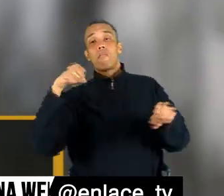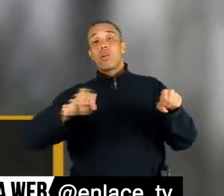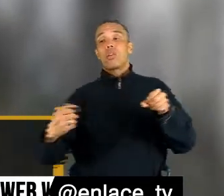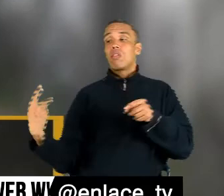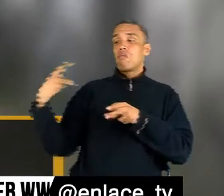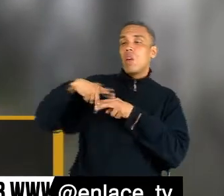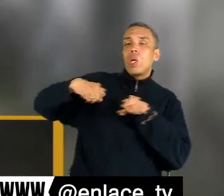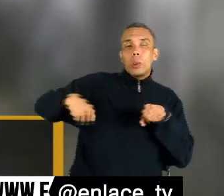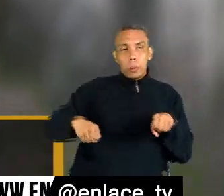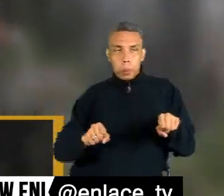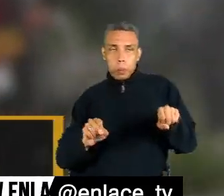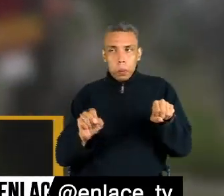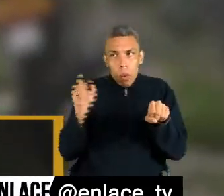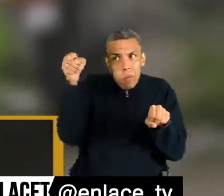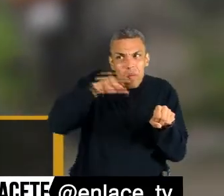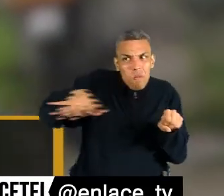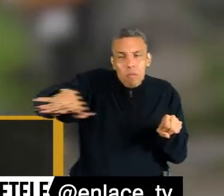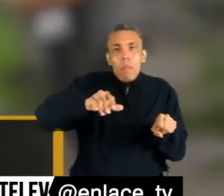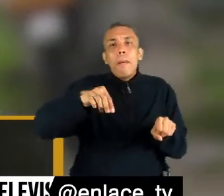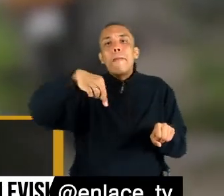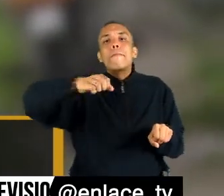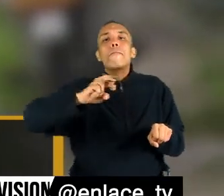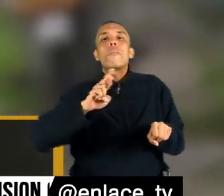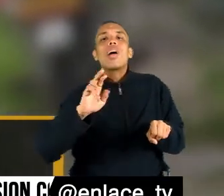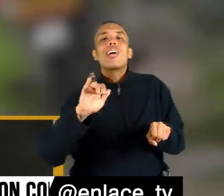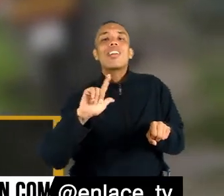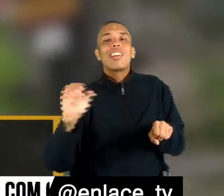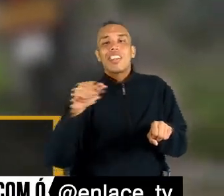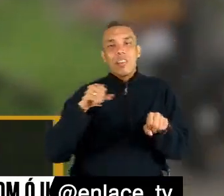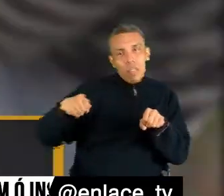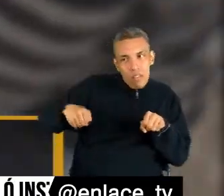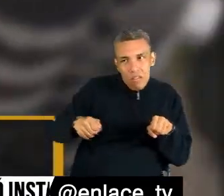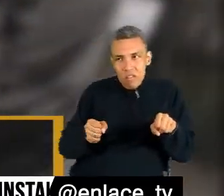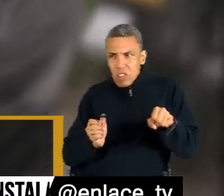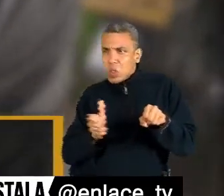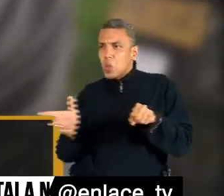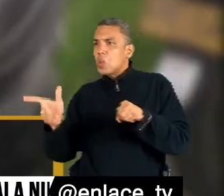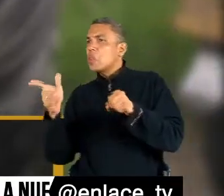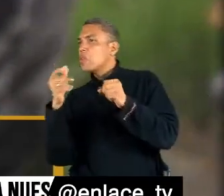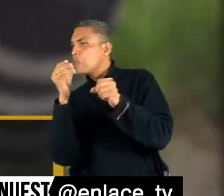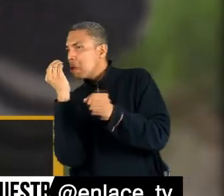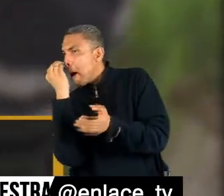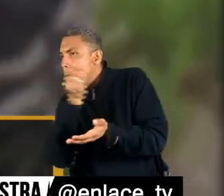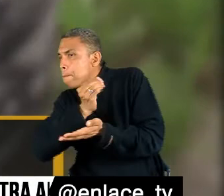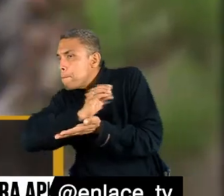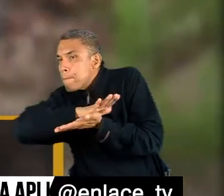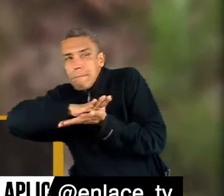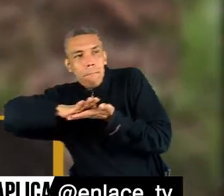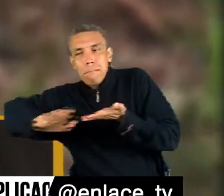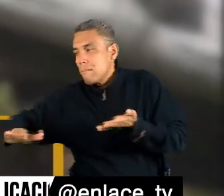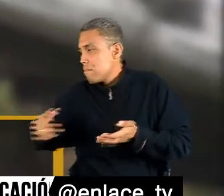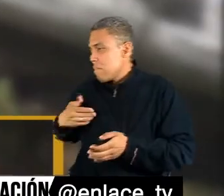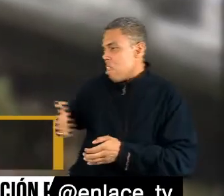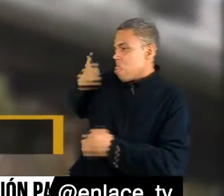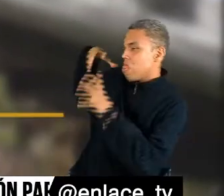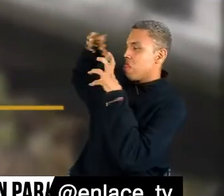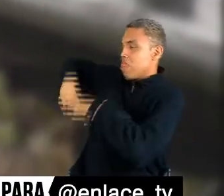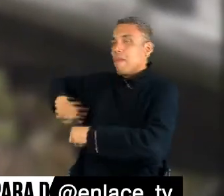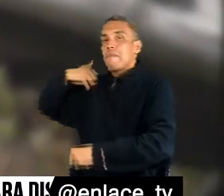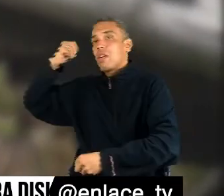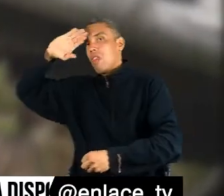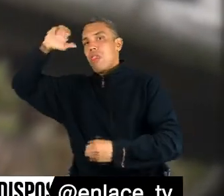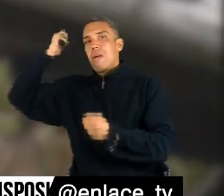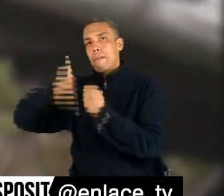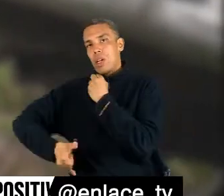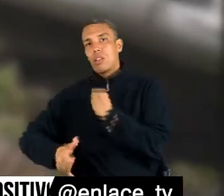de abuso sexual. Ya llevamos en las últimas semanas 5 casos de usuarias. Al sitio conocido como Las Parrillas son llevadas las víctimas para